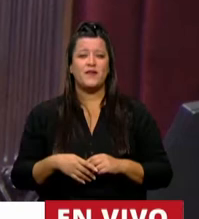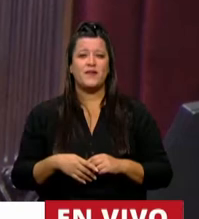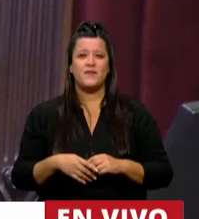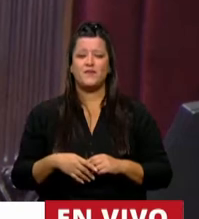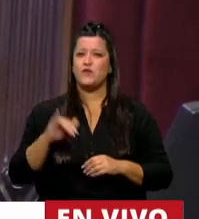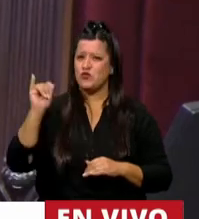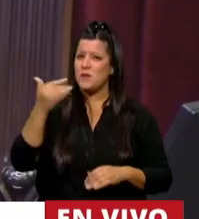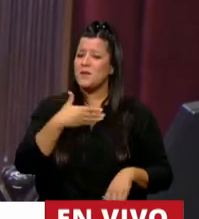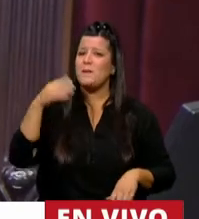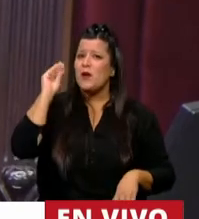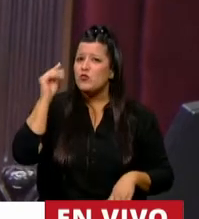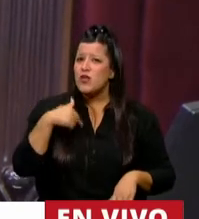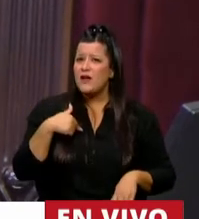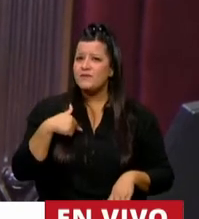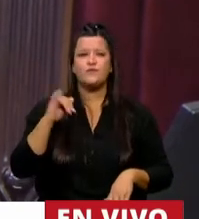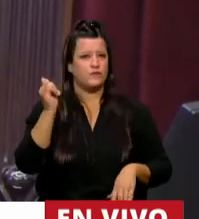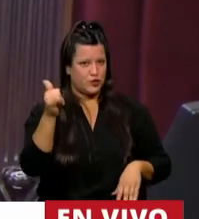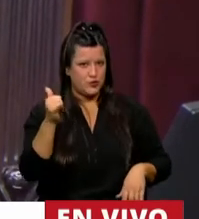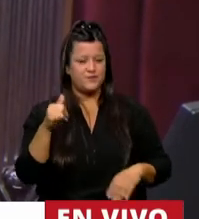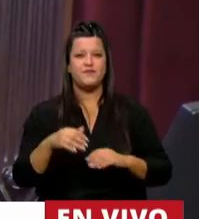Sí, presidenta, ¿me escucha ahí? Sí.